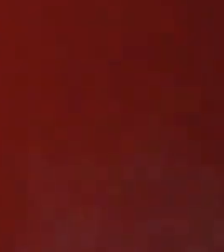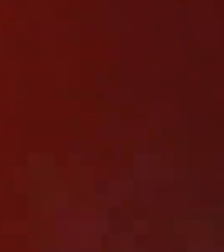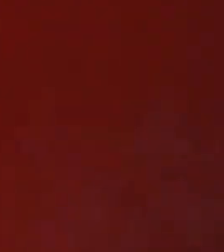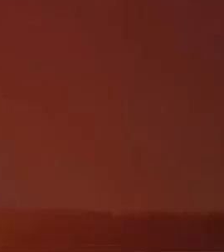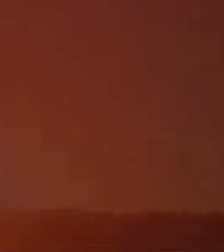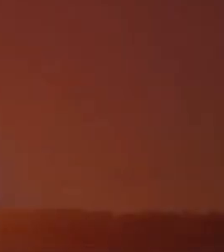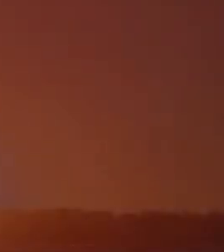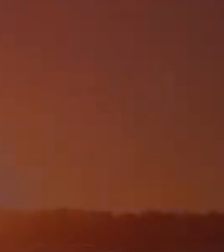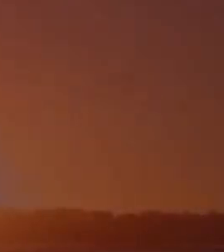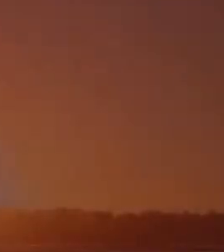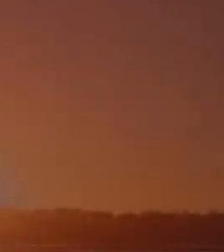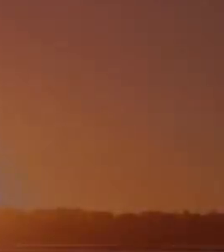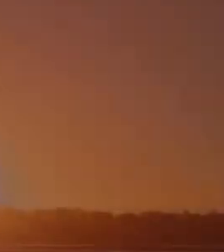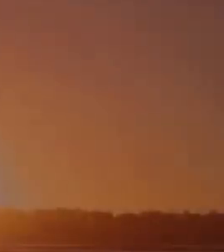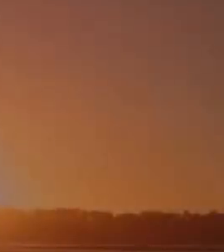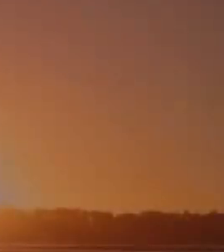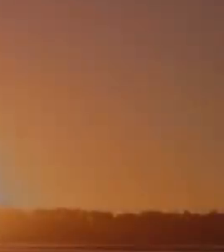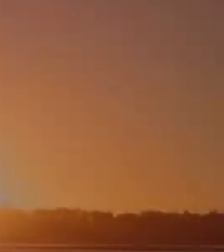¡Gracias!